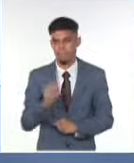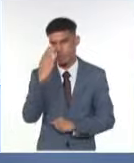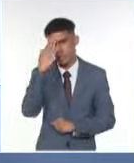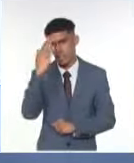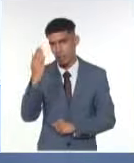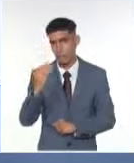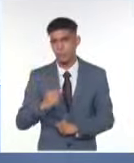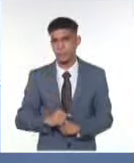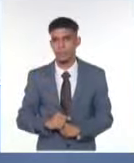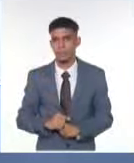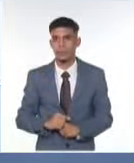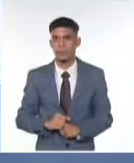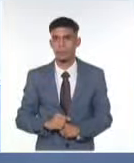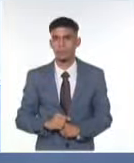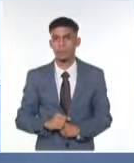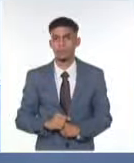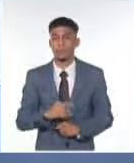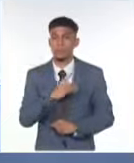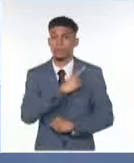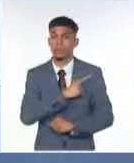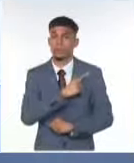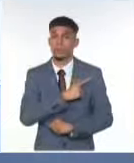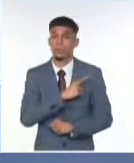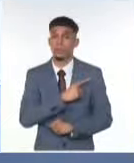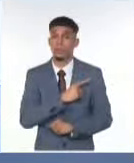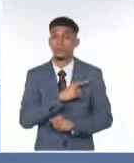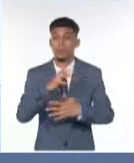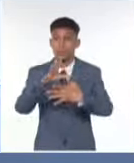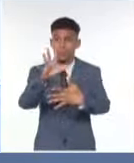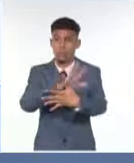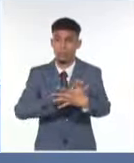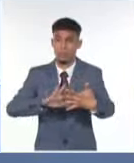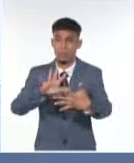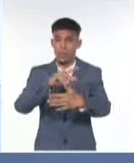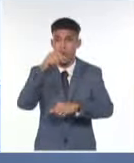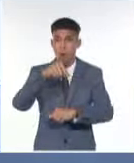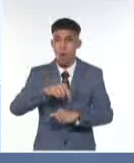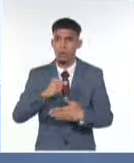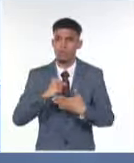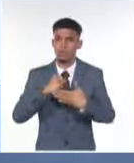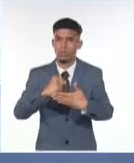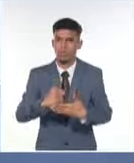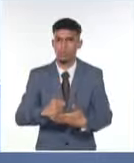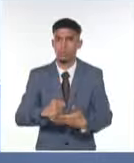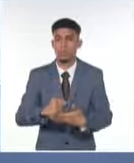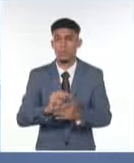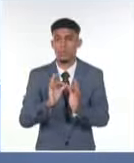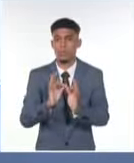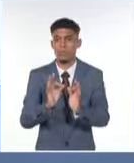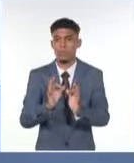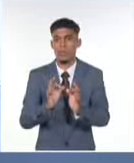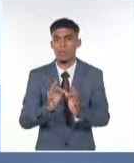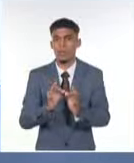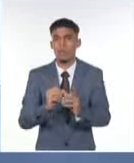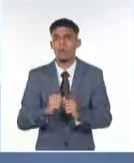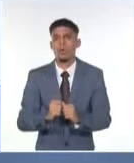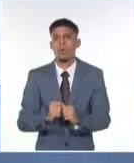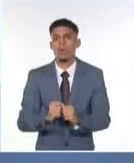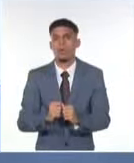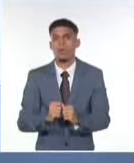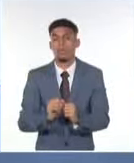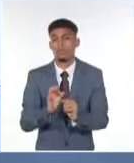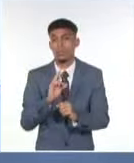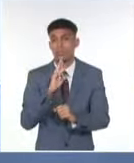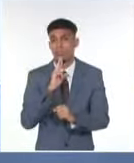Gracias, Rey. Parlamentarios regionales de Latinoamérica respaldaron hoy la declaración de la Comunidad de Estados Latinoamericanos y Caribeños